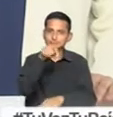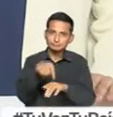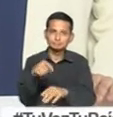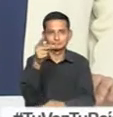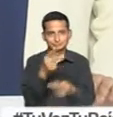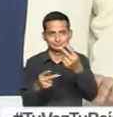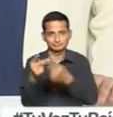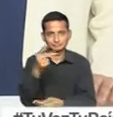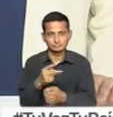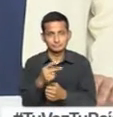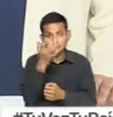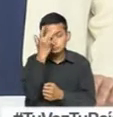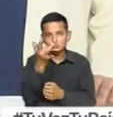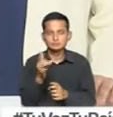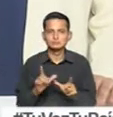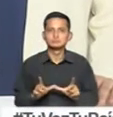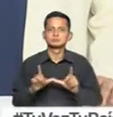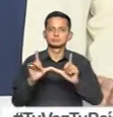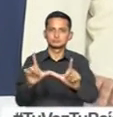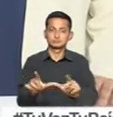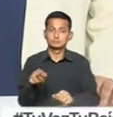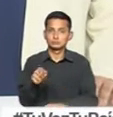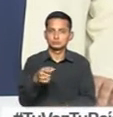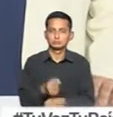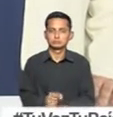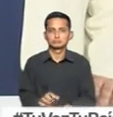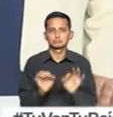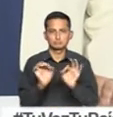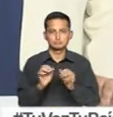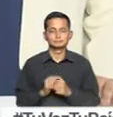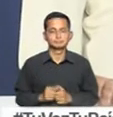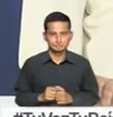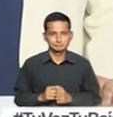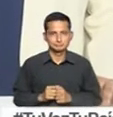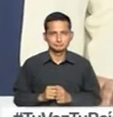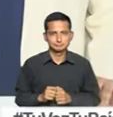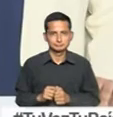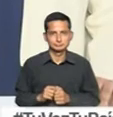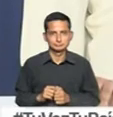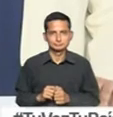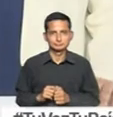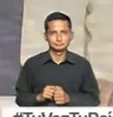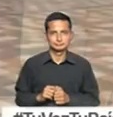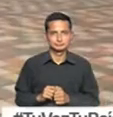René Ramírez, como reconocimiento a su mérito académico.